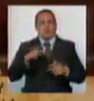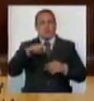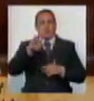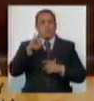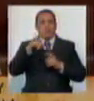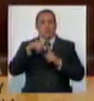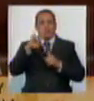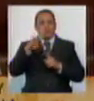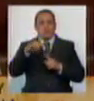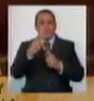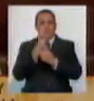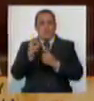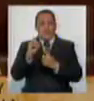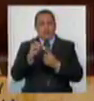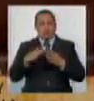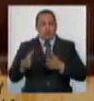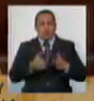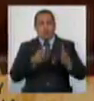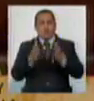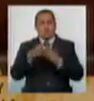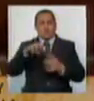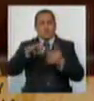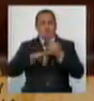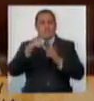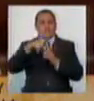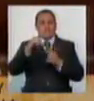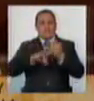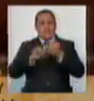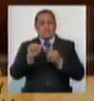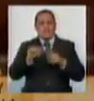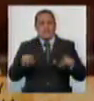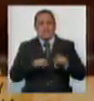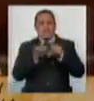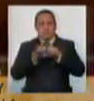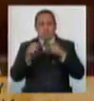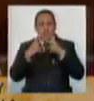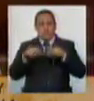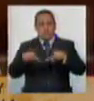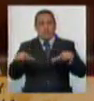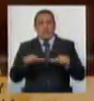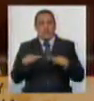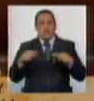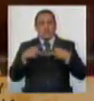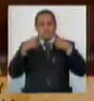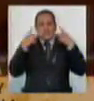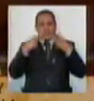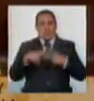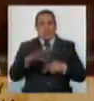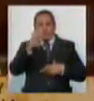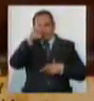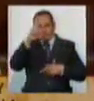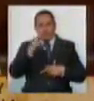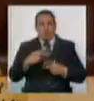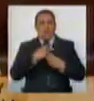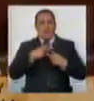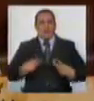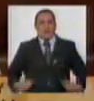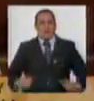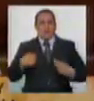Putumayo, Tigre, Corrientes y Pastaza, así como en las regiones de Amazonas, Loreto, Cusco, Huancavelica,